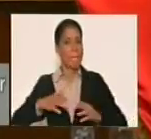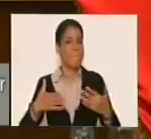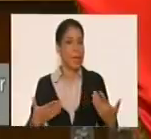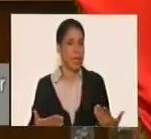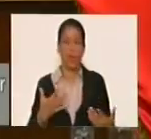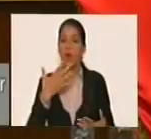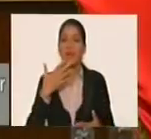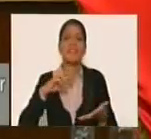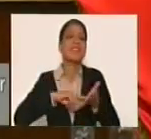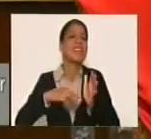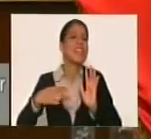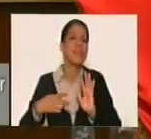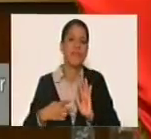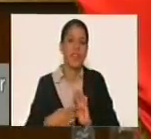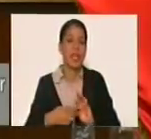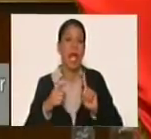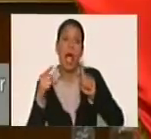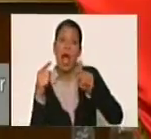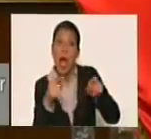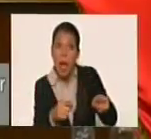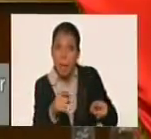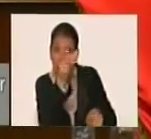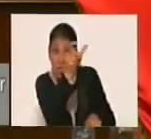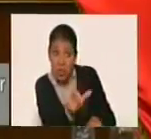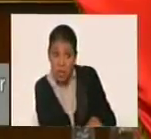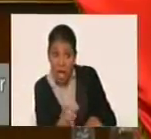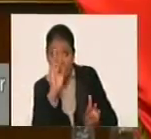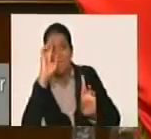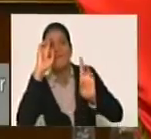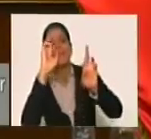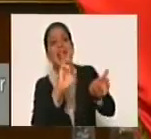el reconocimiento del uno al otro.